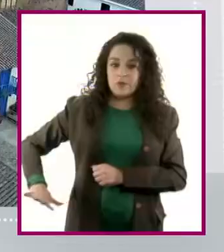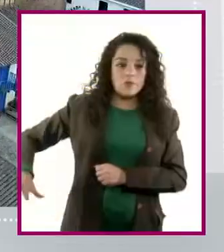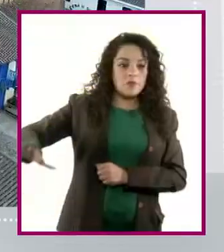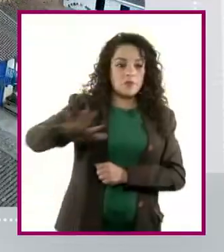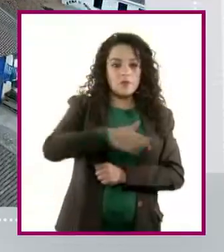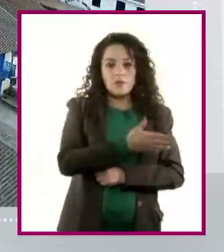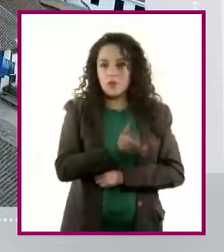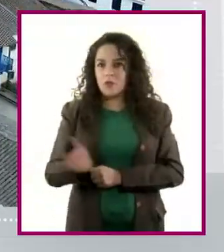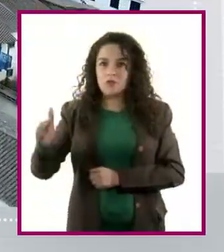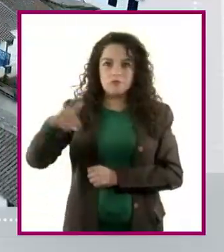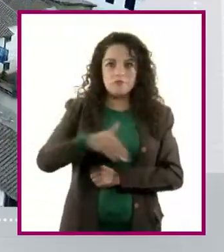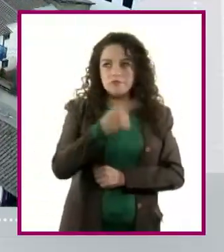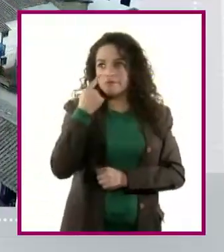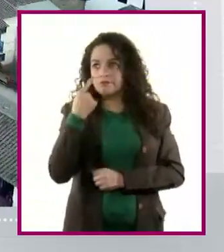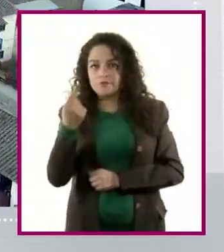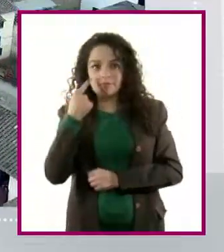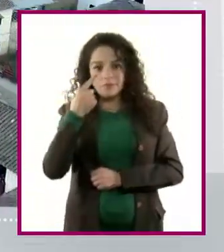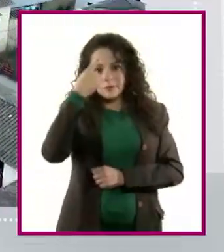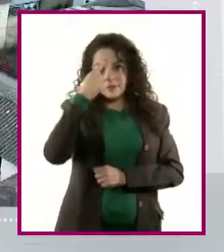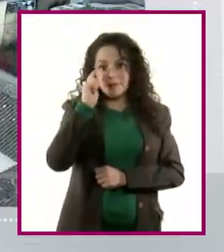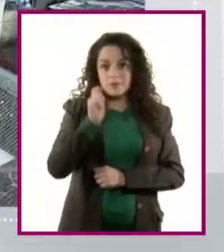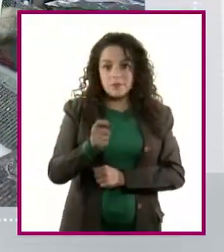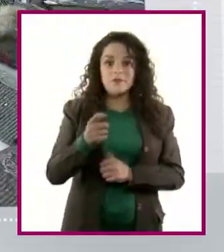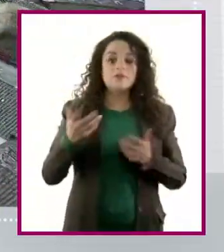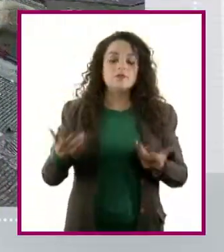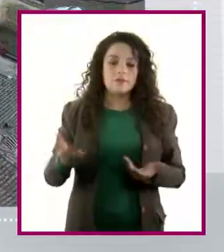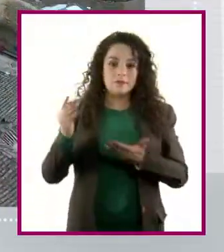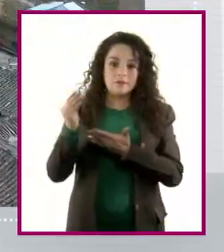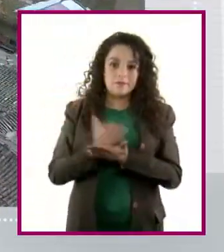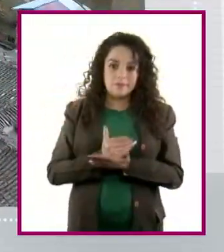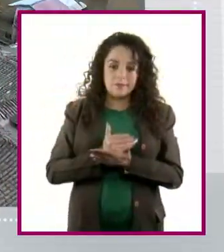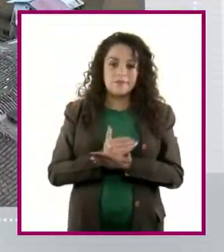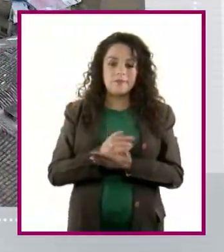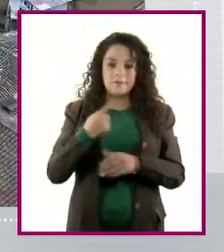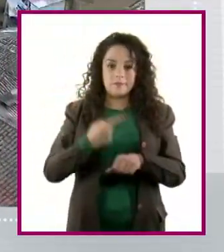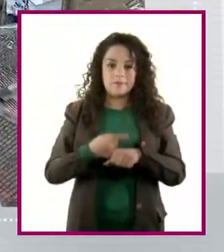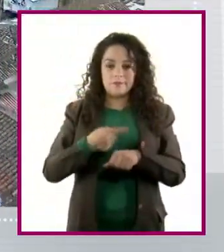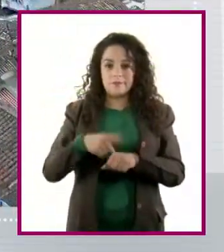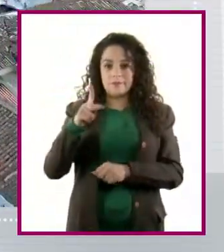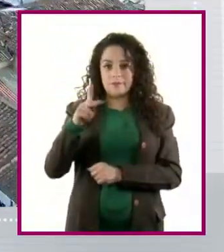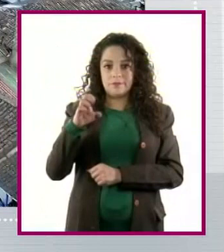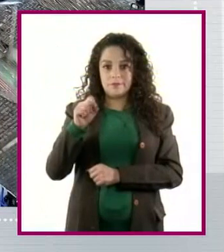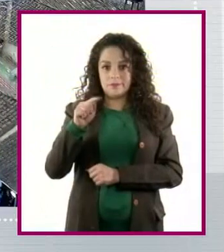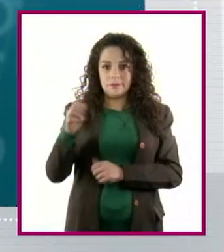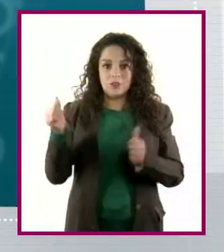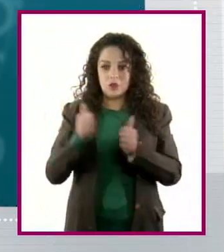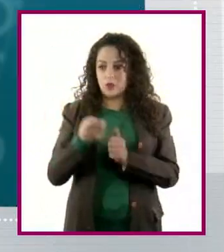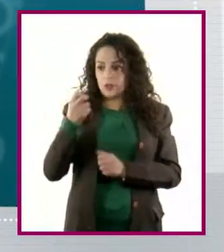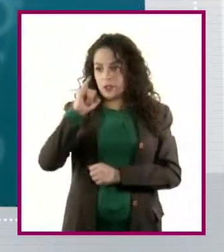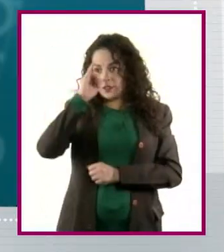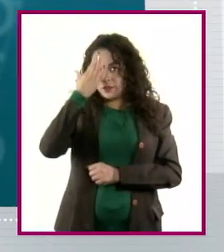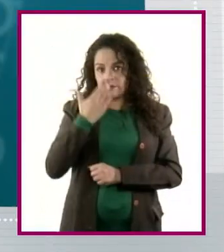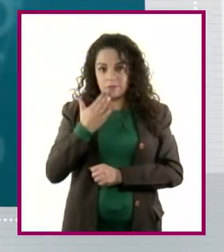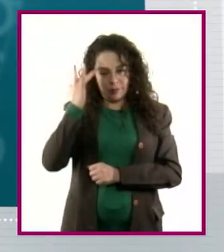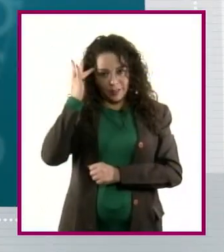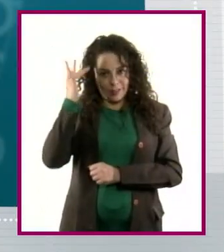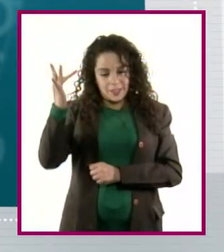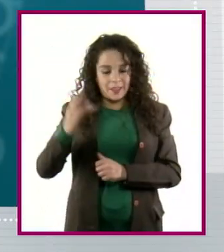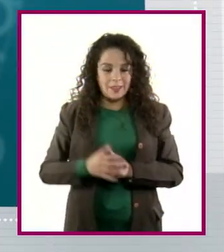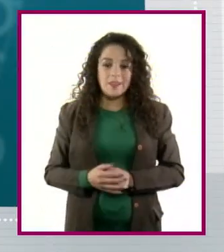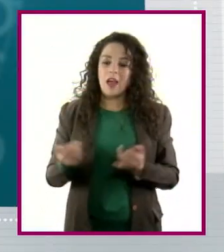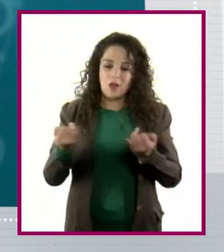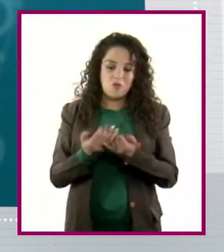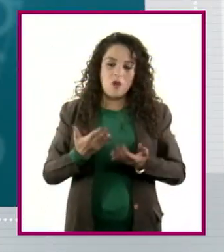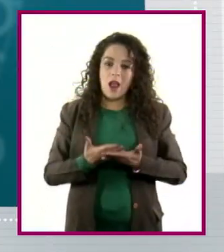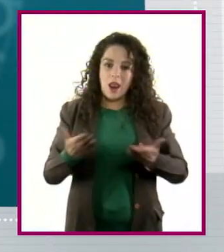para ir mitigando la peste, y solamente así se cree que la fueron controlando. Háblanos sobre la función